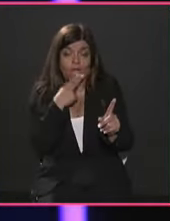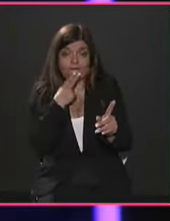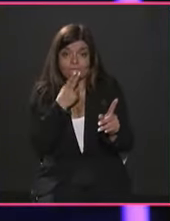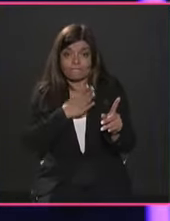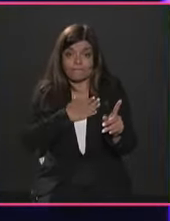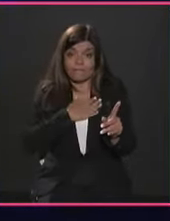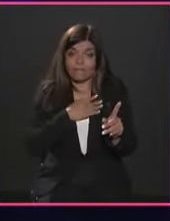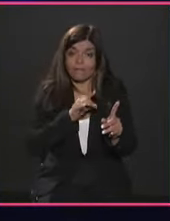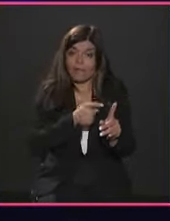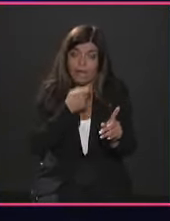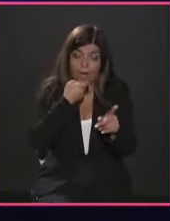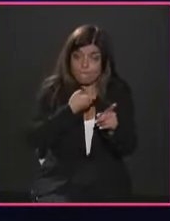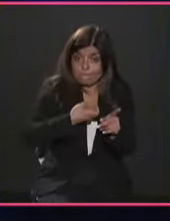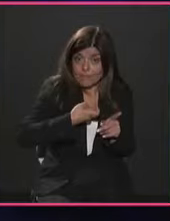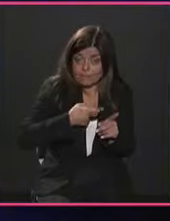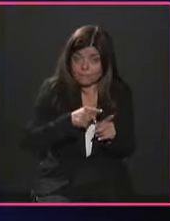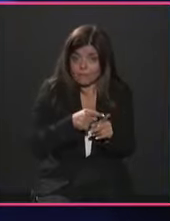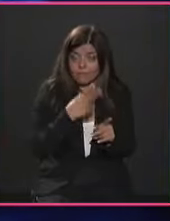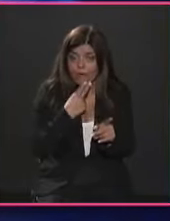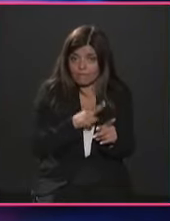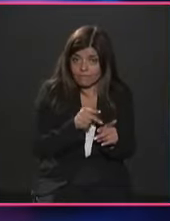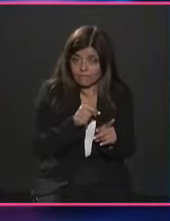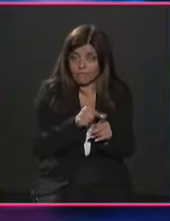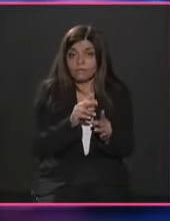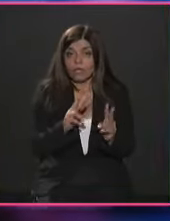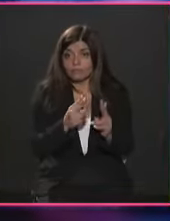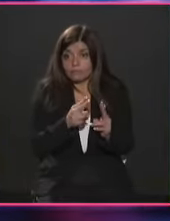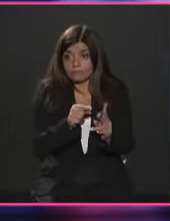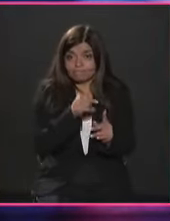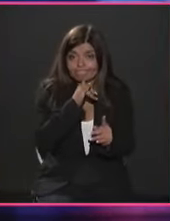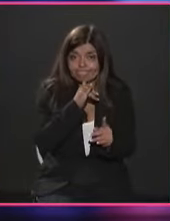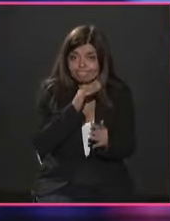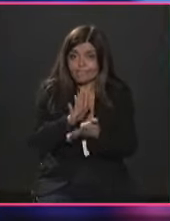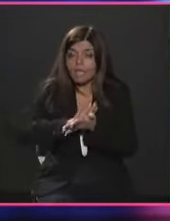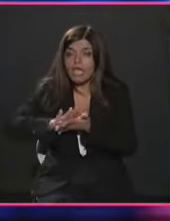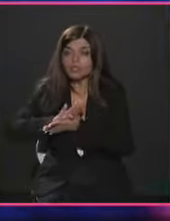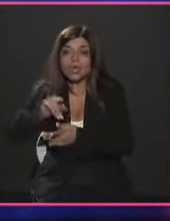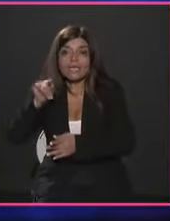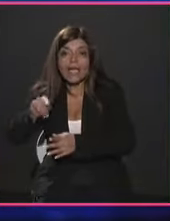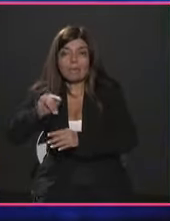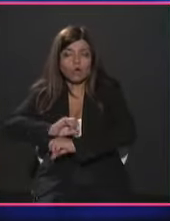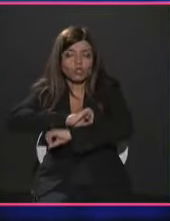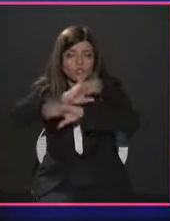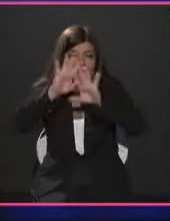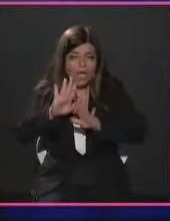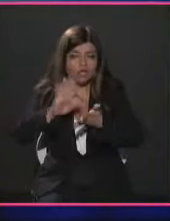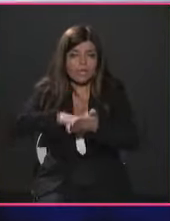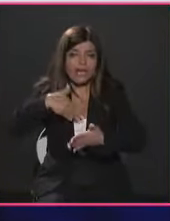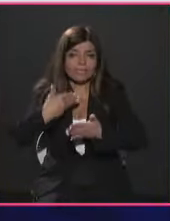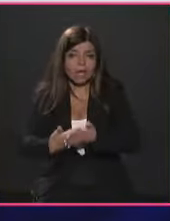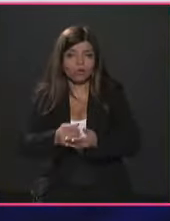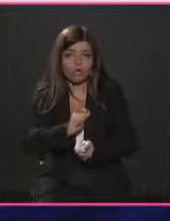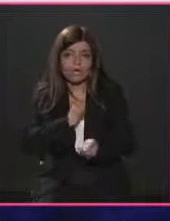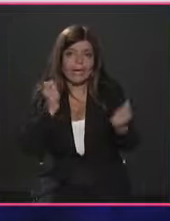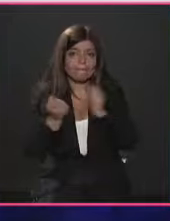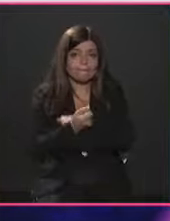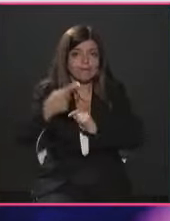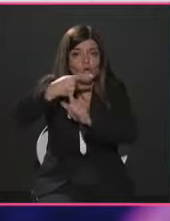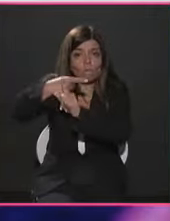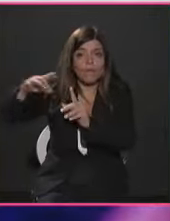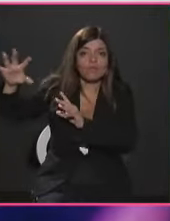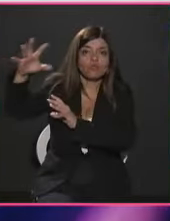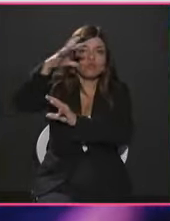enfermedades nosotros tenemos hipótesis de que esto es un ejemplo claro de la salud donde estamos cambiando el medio